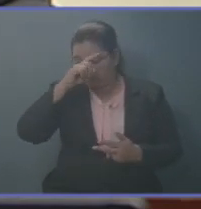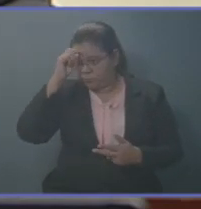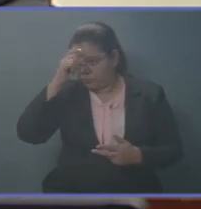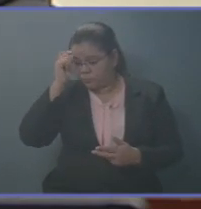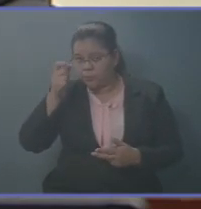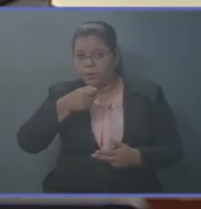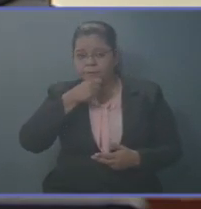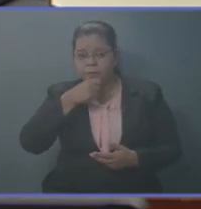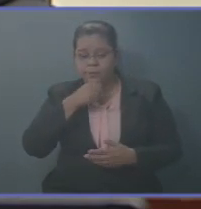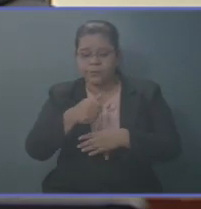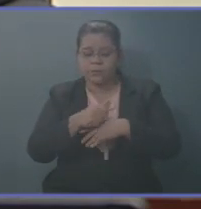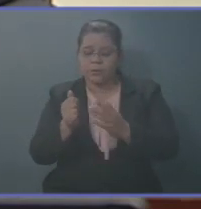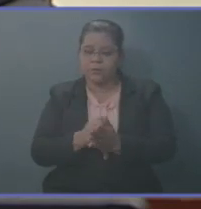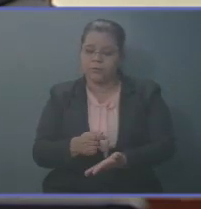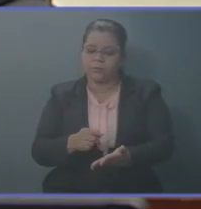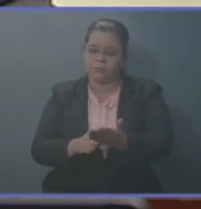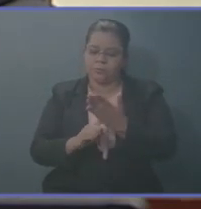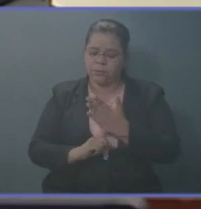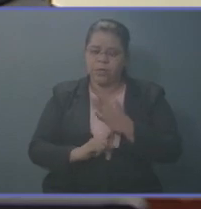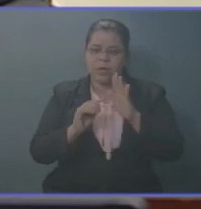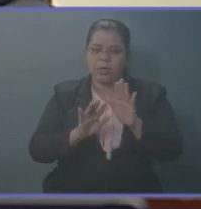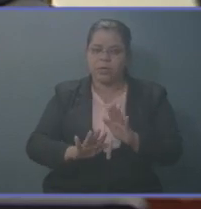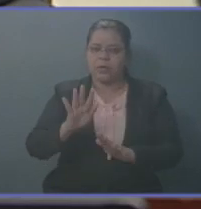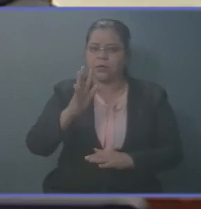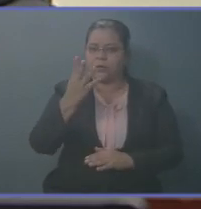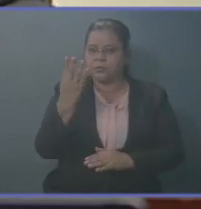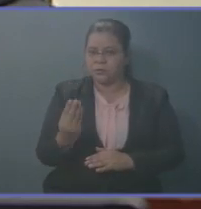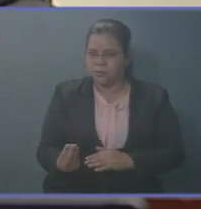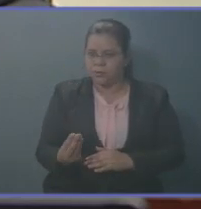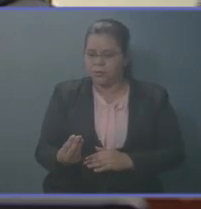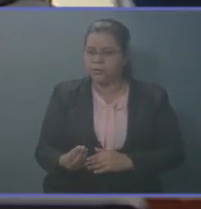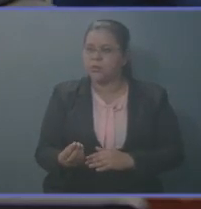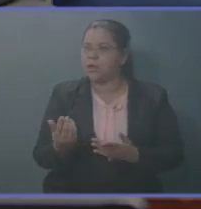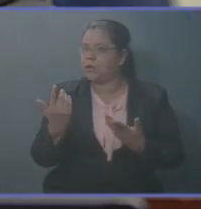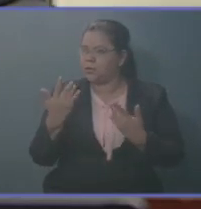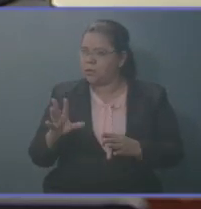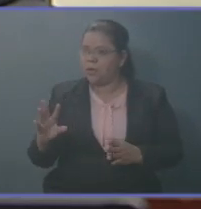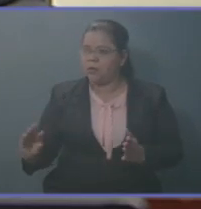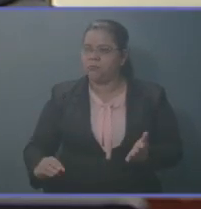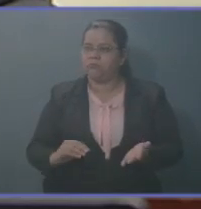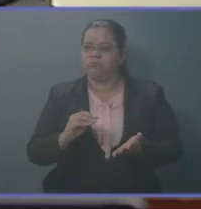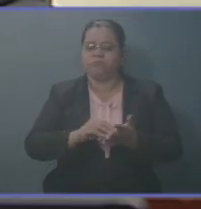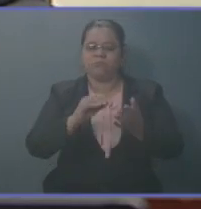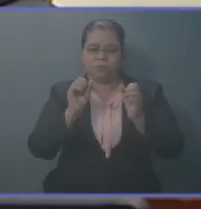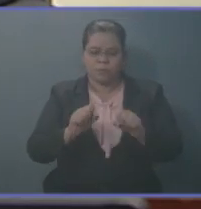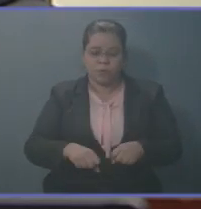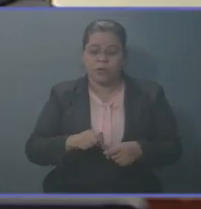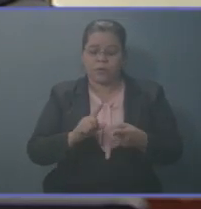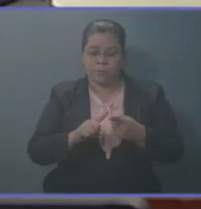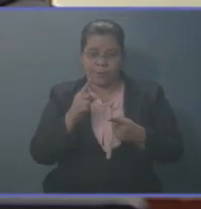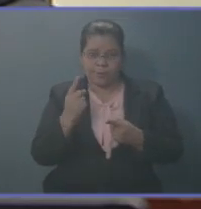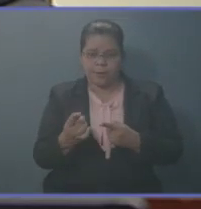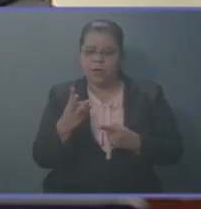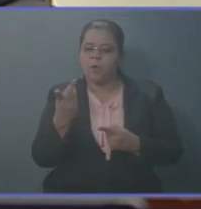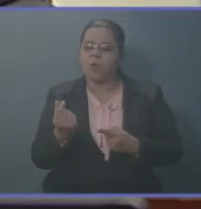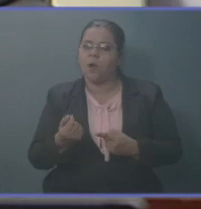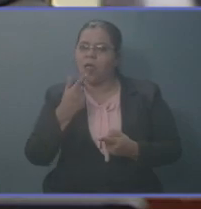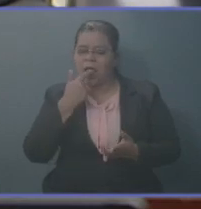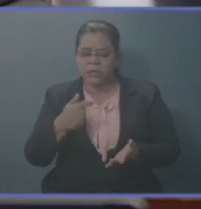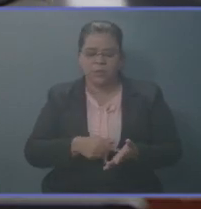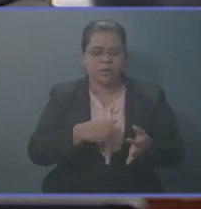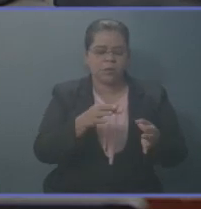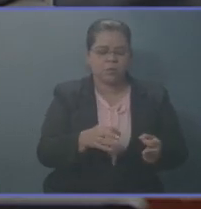a la Asamblea Legislativa cada 15 días y que deberá contener al menos 1. Cantidad de denuncias